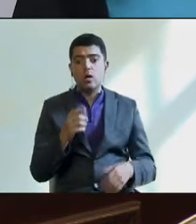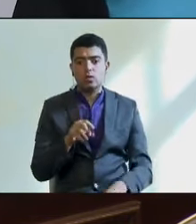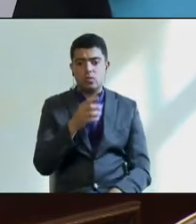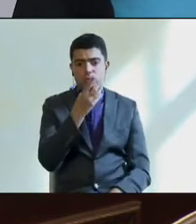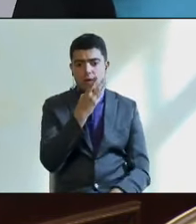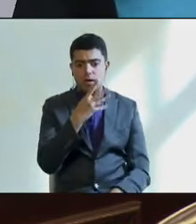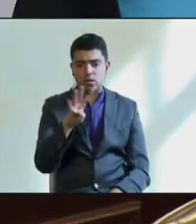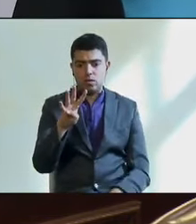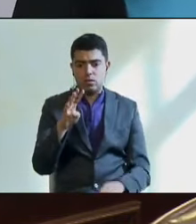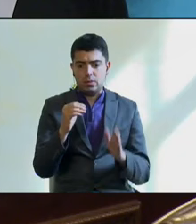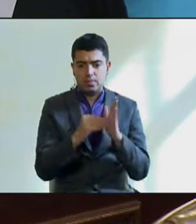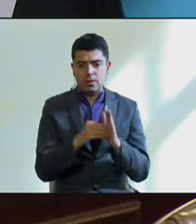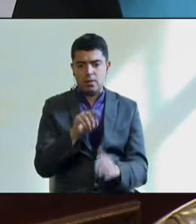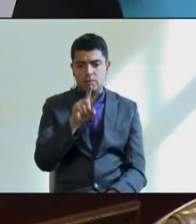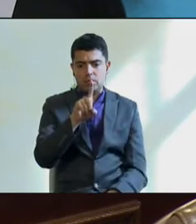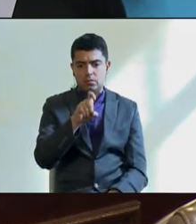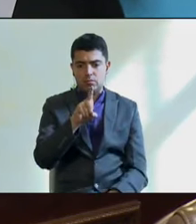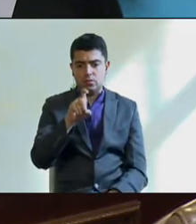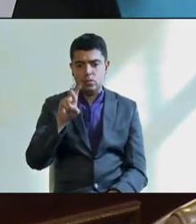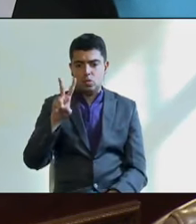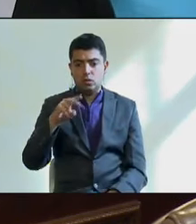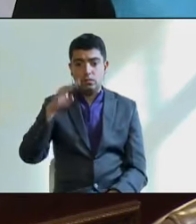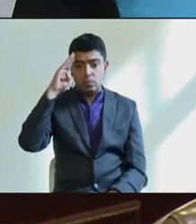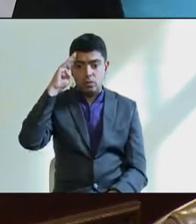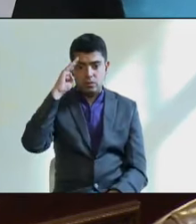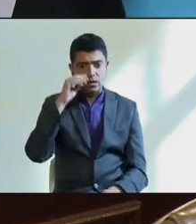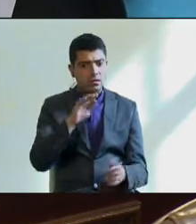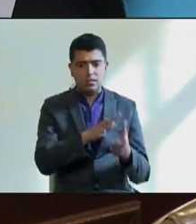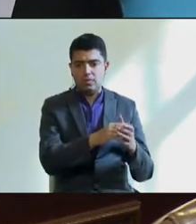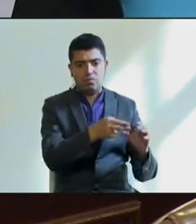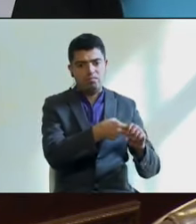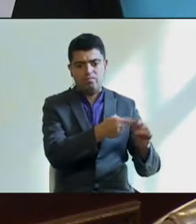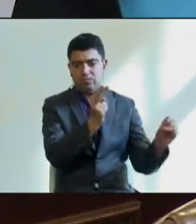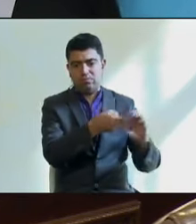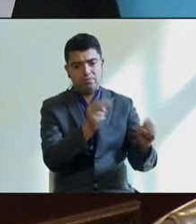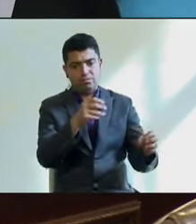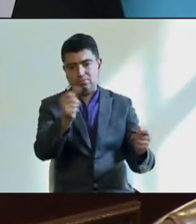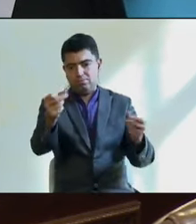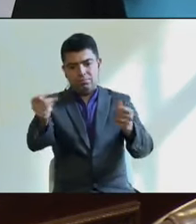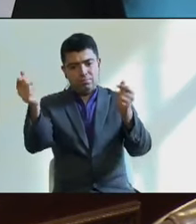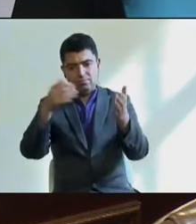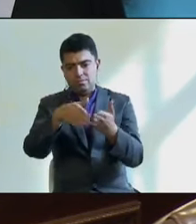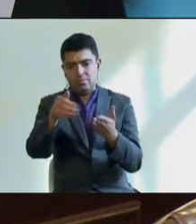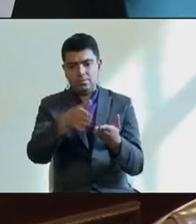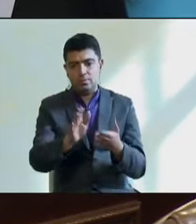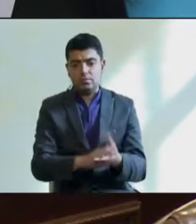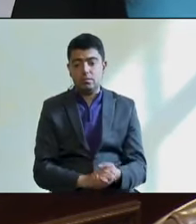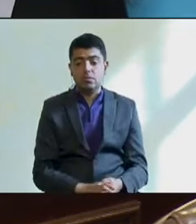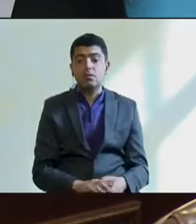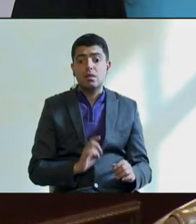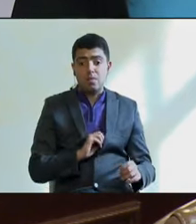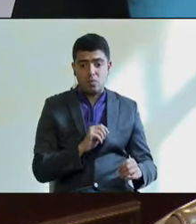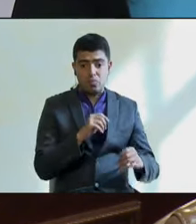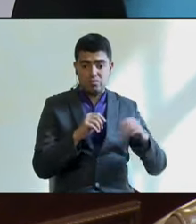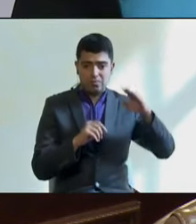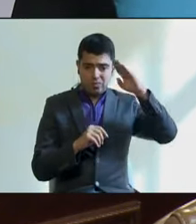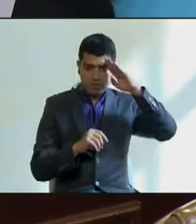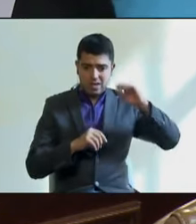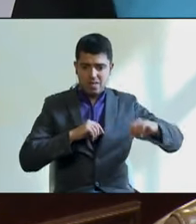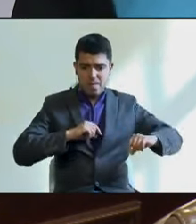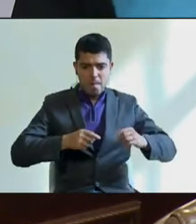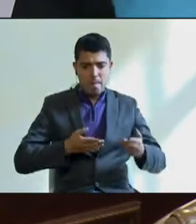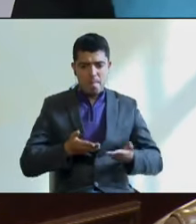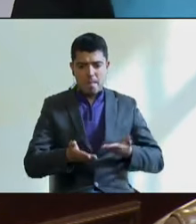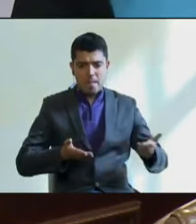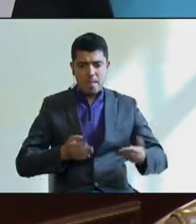que quedarían automáticamente por fuera del servicio al cumplir los 20 años y los requisitos para el